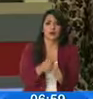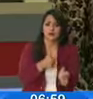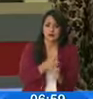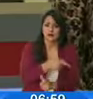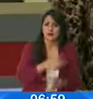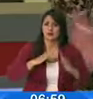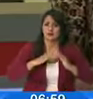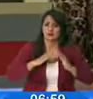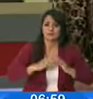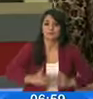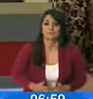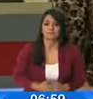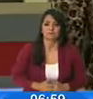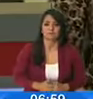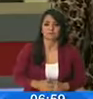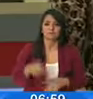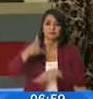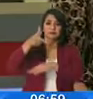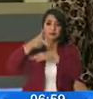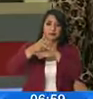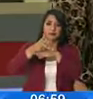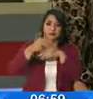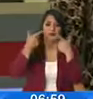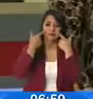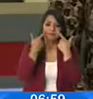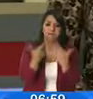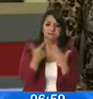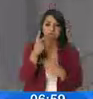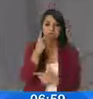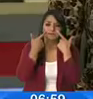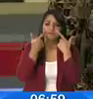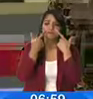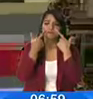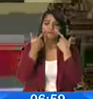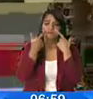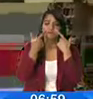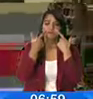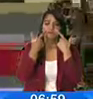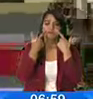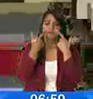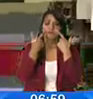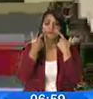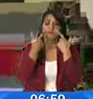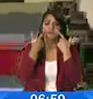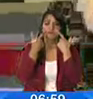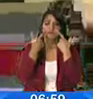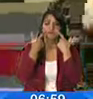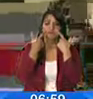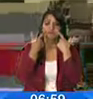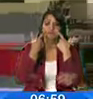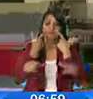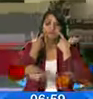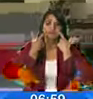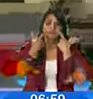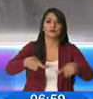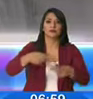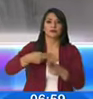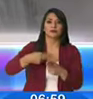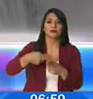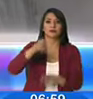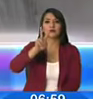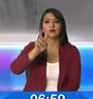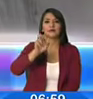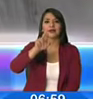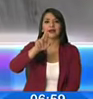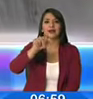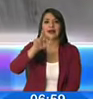domicilio. Todo fue captado por las cámaras de vigilancia. ocurrió en Los Vergeles, cuando las víctimas regresaban